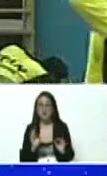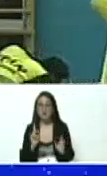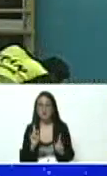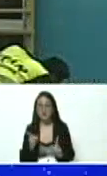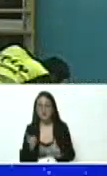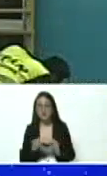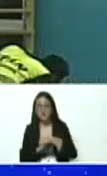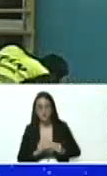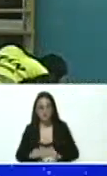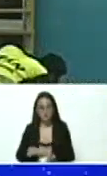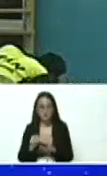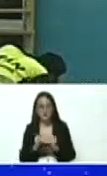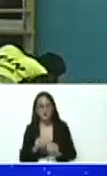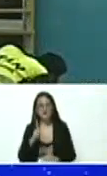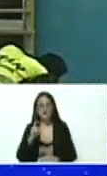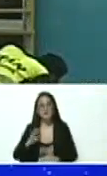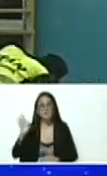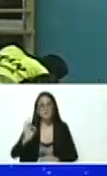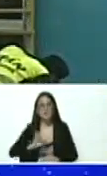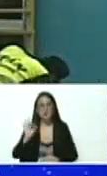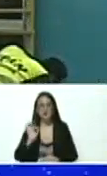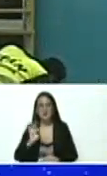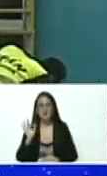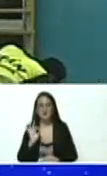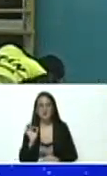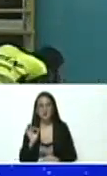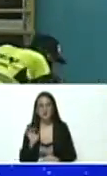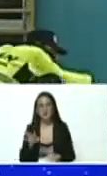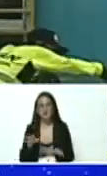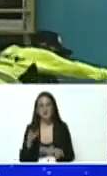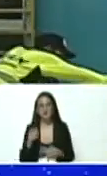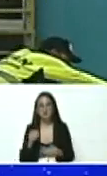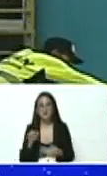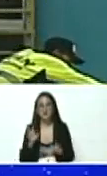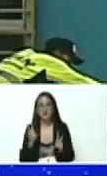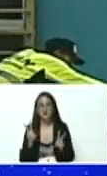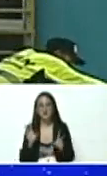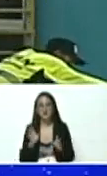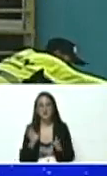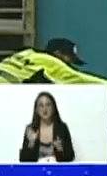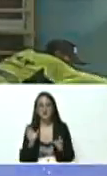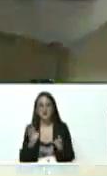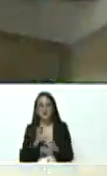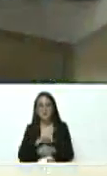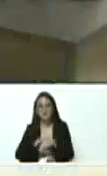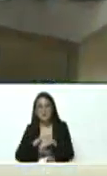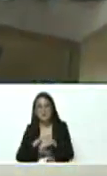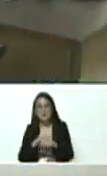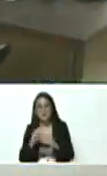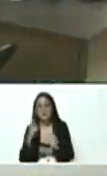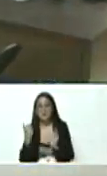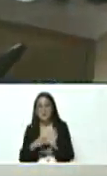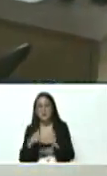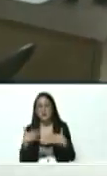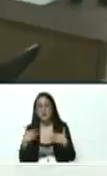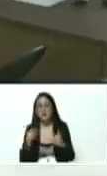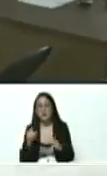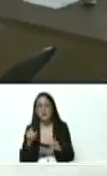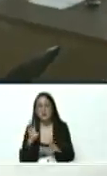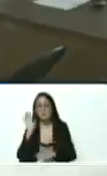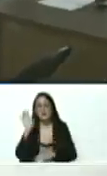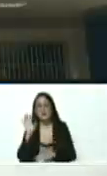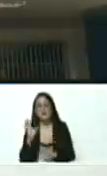recuperado el 100% de las instalaciones de salud del país que estamos interviniendo con las